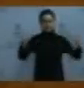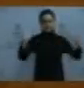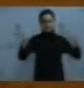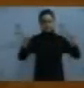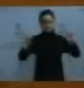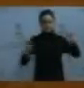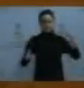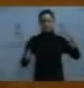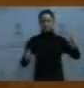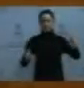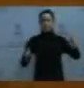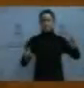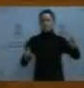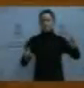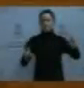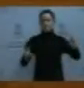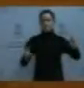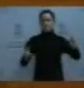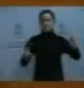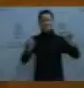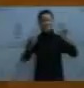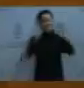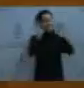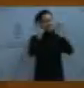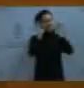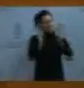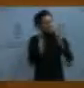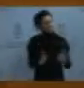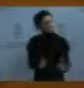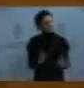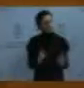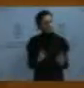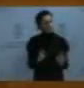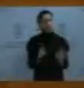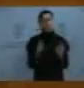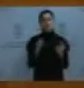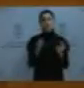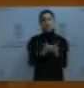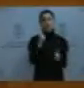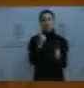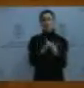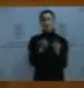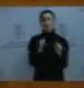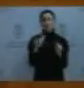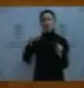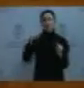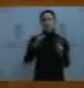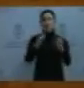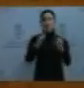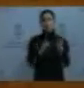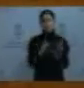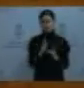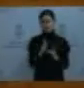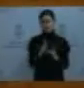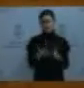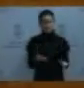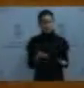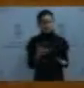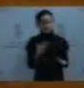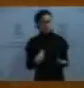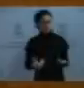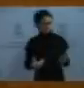formulación de su interpelación era exactamente el mismo que el del 7 de abril y que realmente no era eso lo que usted